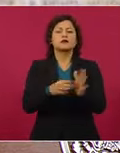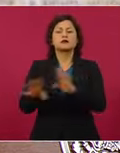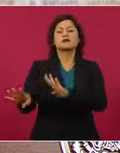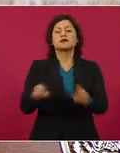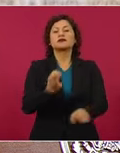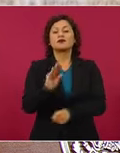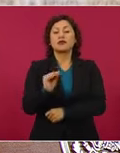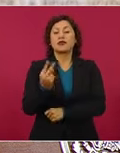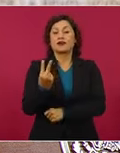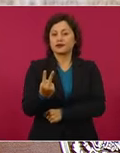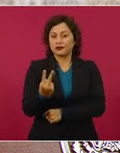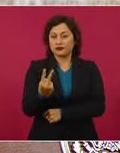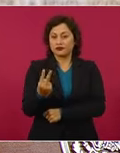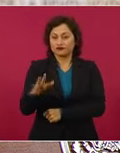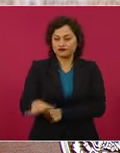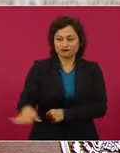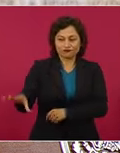era